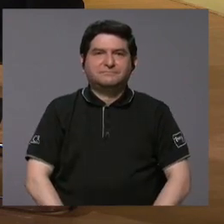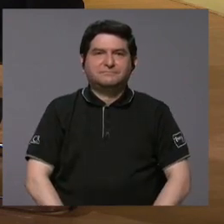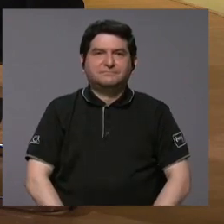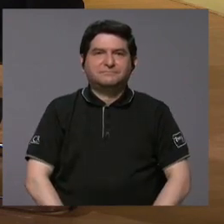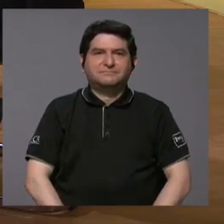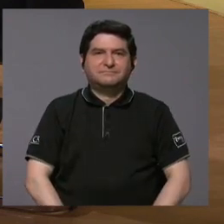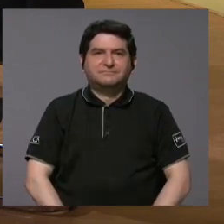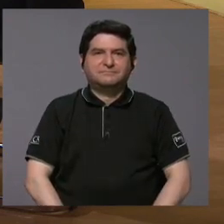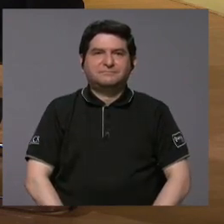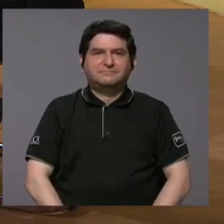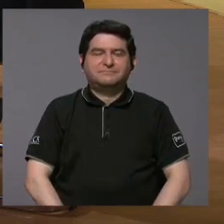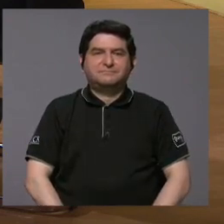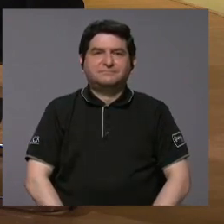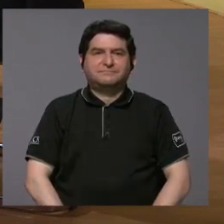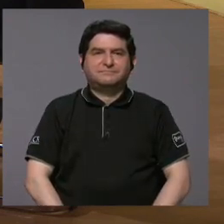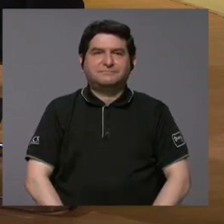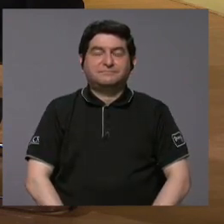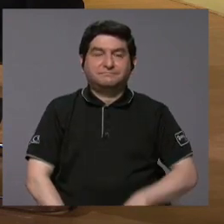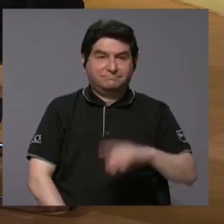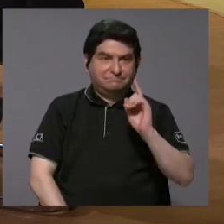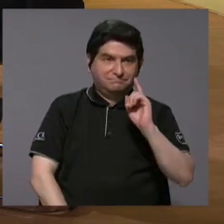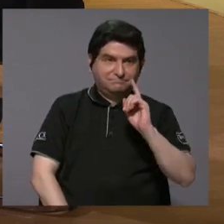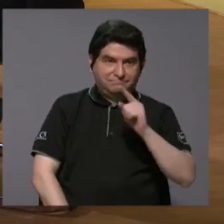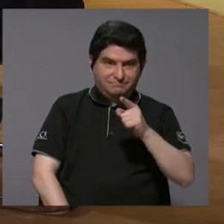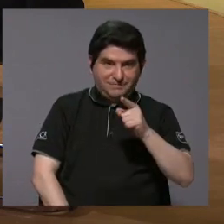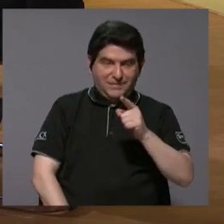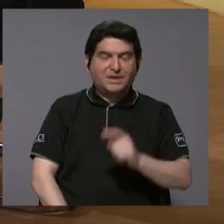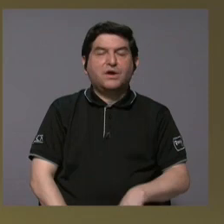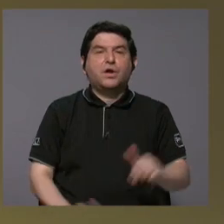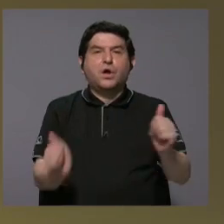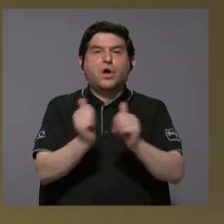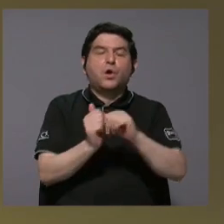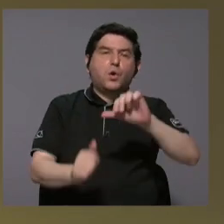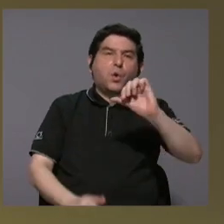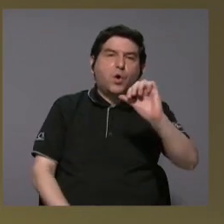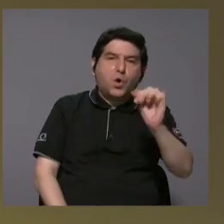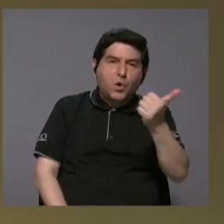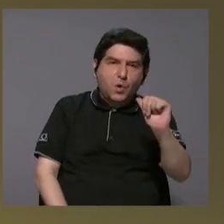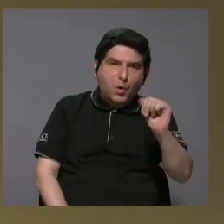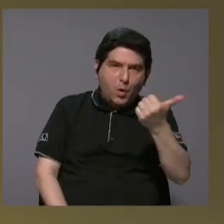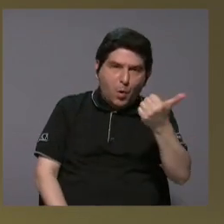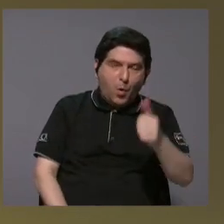que don Eduardo, con los otros